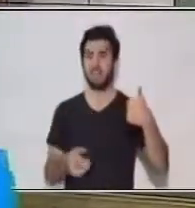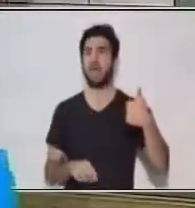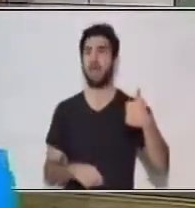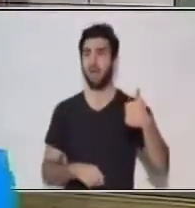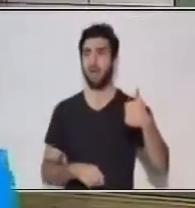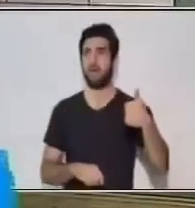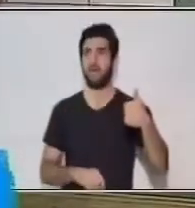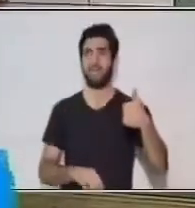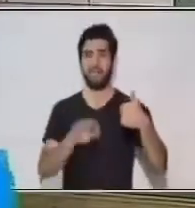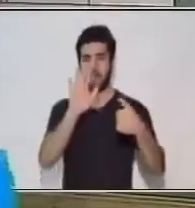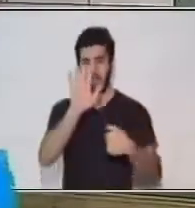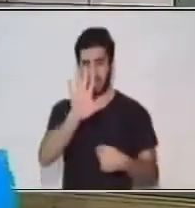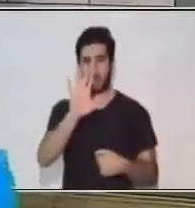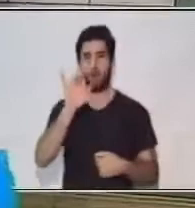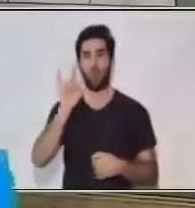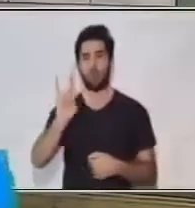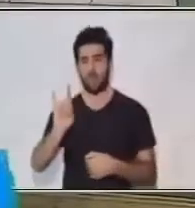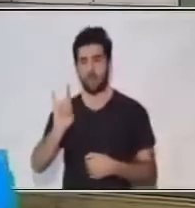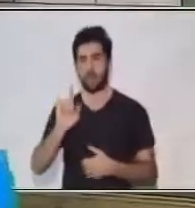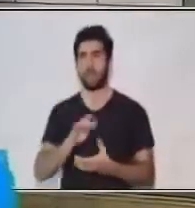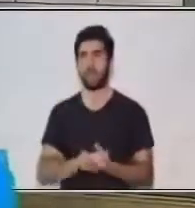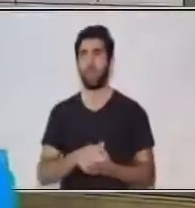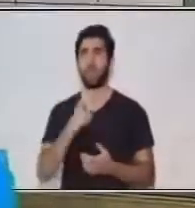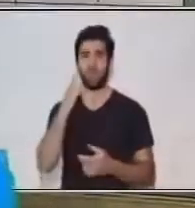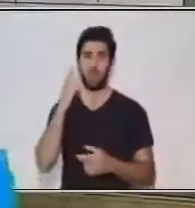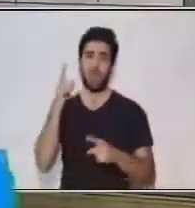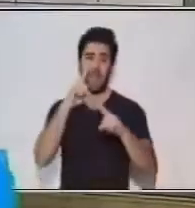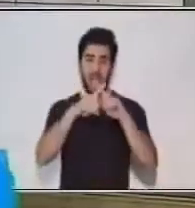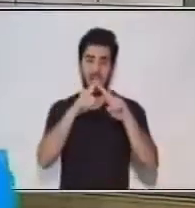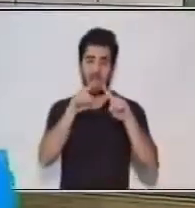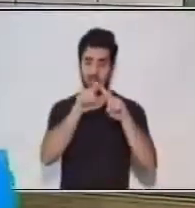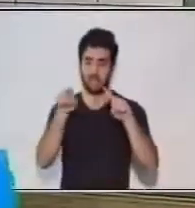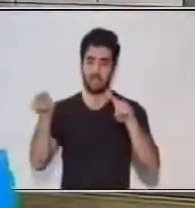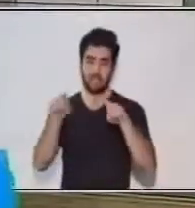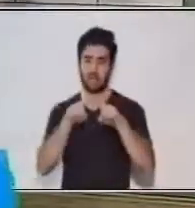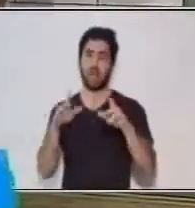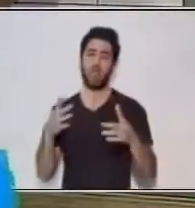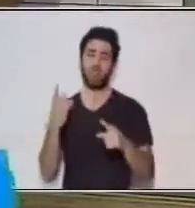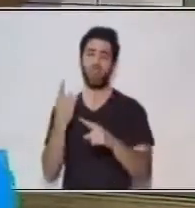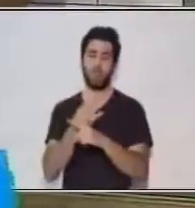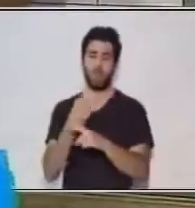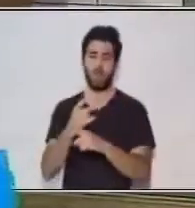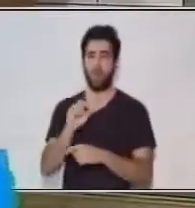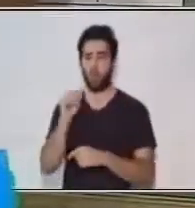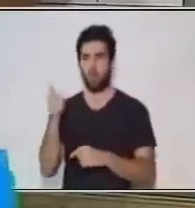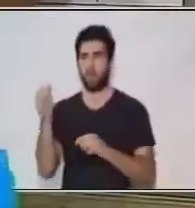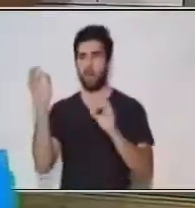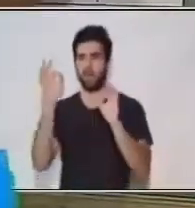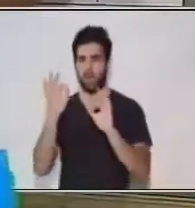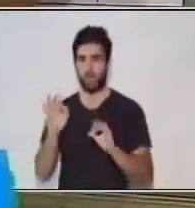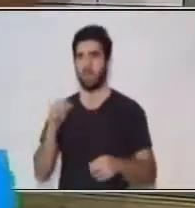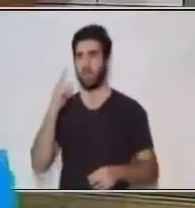5 unidades. Como está en X, vamos a utilizar la razón trigonométrica coseno